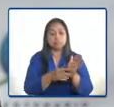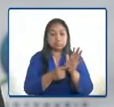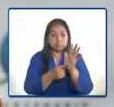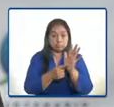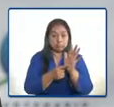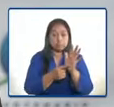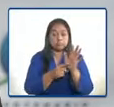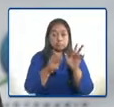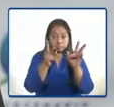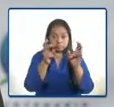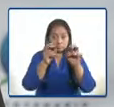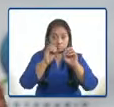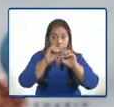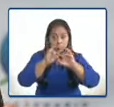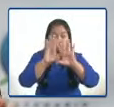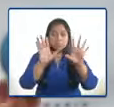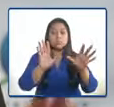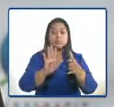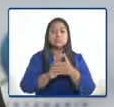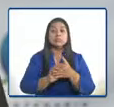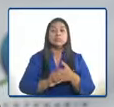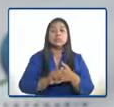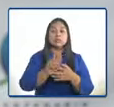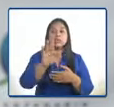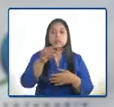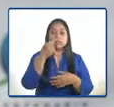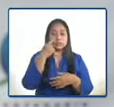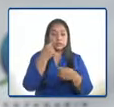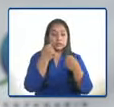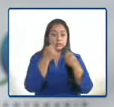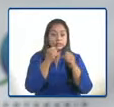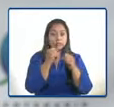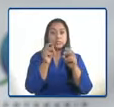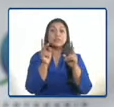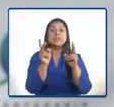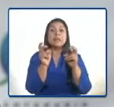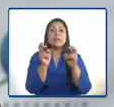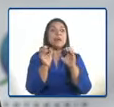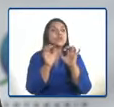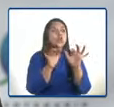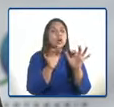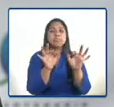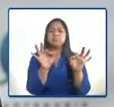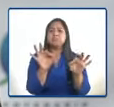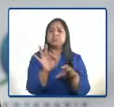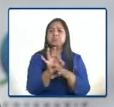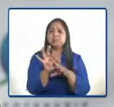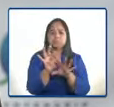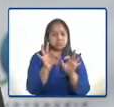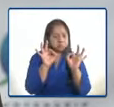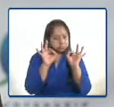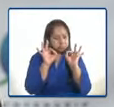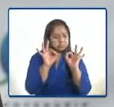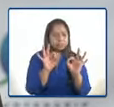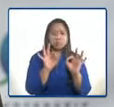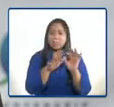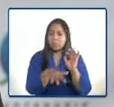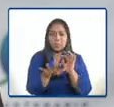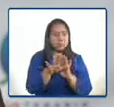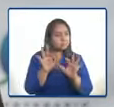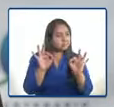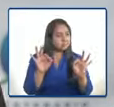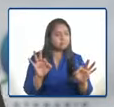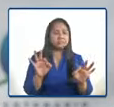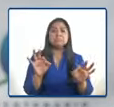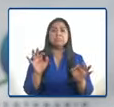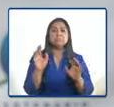El tema bien claro, que se hizo por el tema del aforo, que funcionó muy bien, que todo está funcionando bien, y